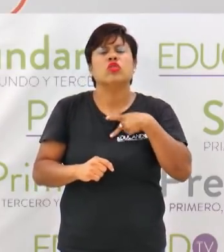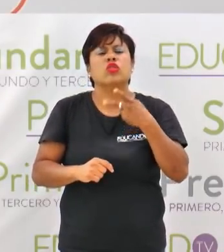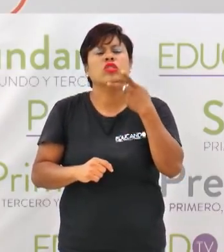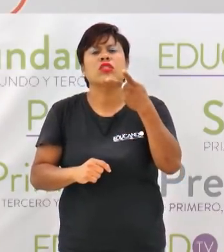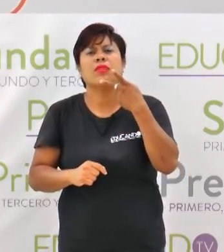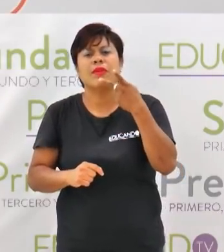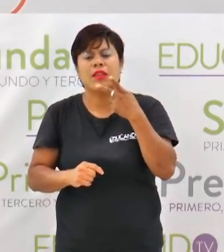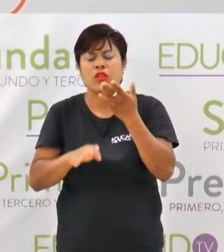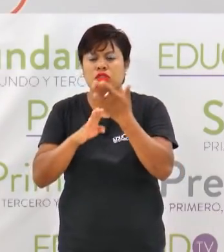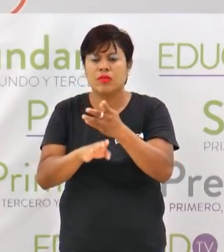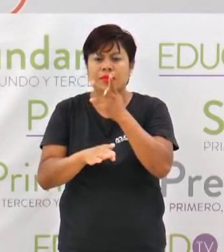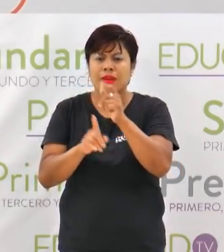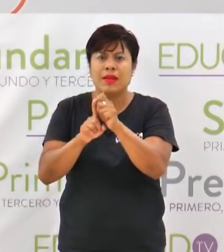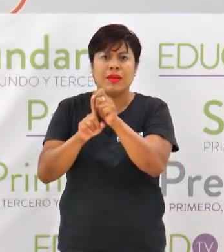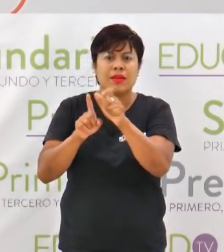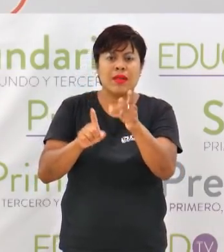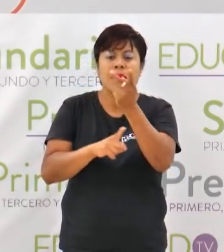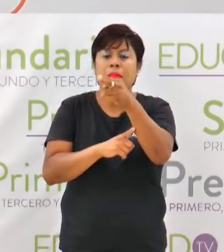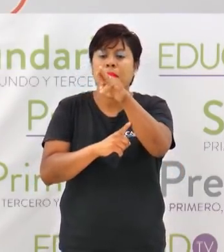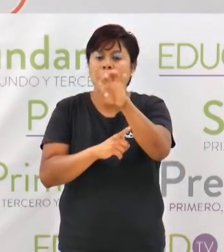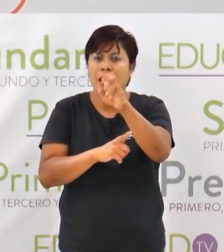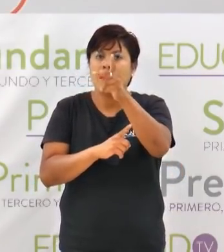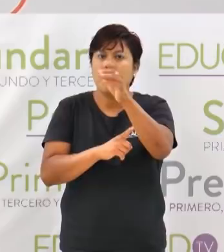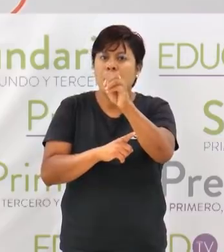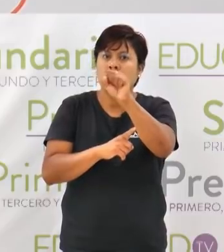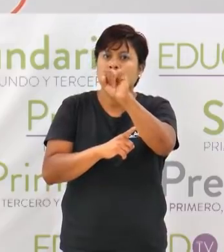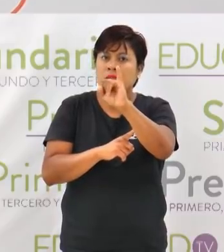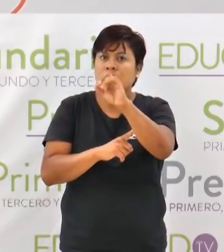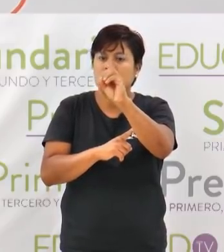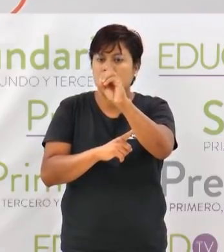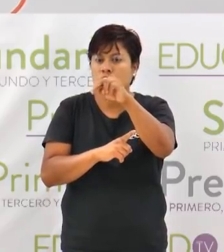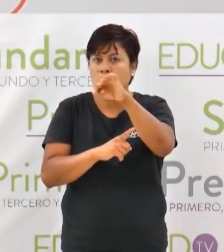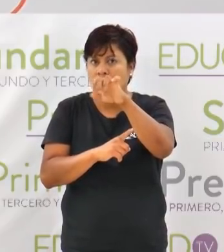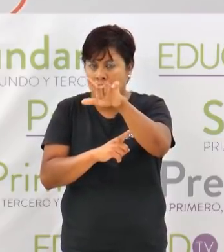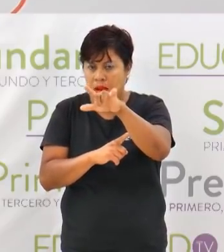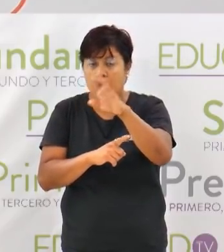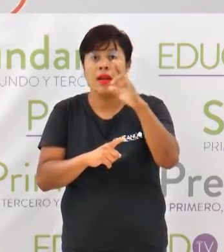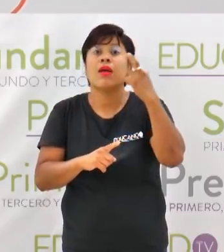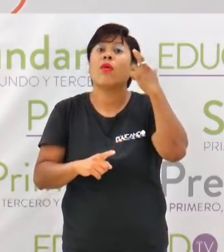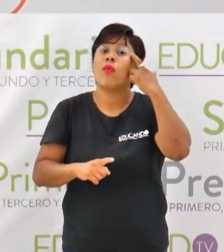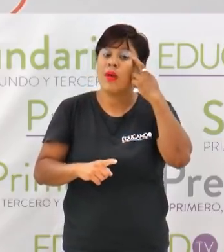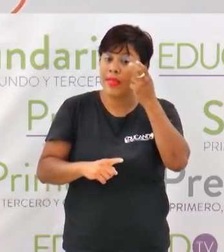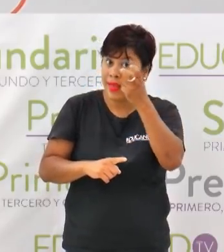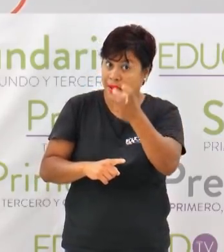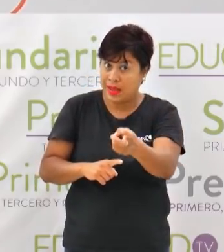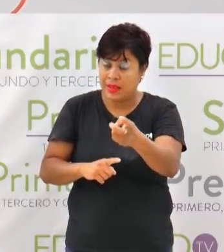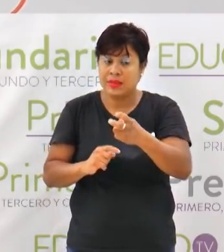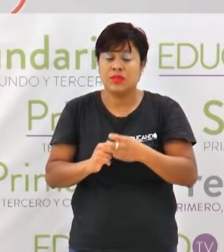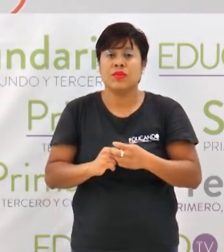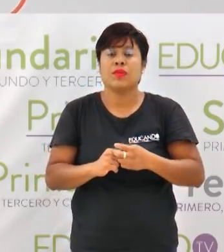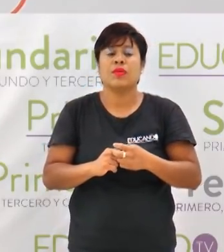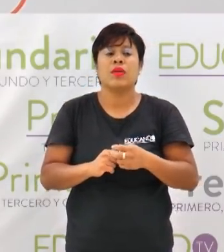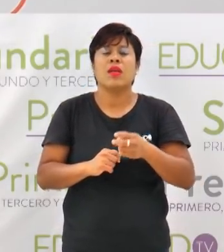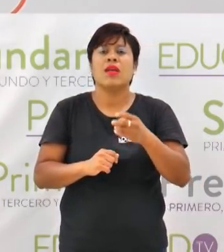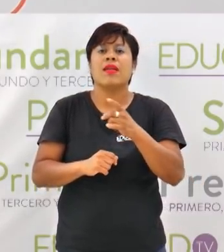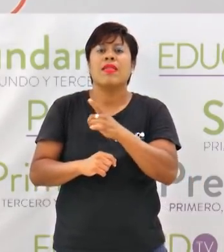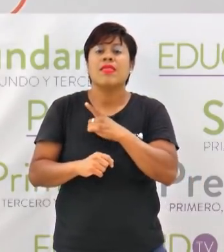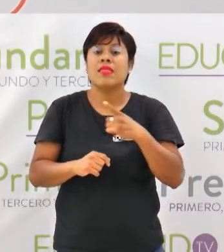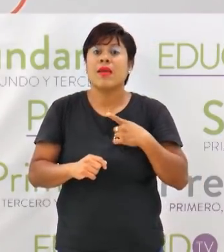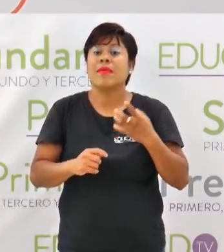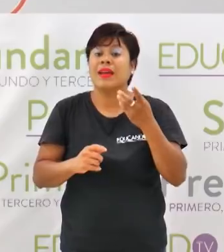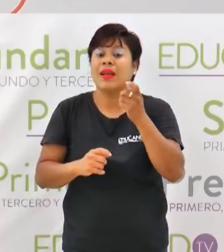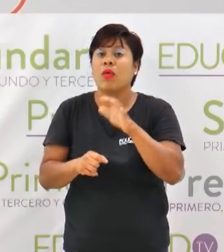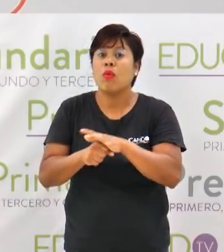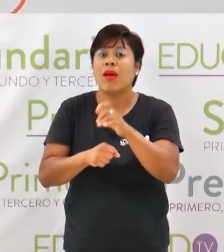estamos hablando de una frase preposicional. Recuerda que las frases preposicionales van a